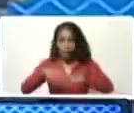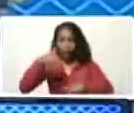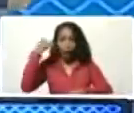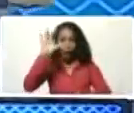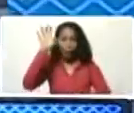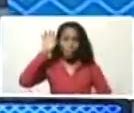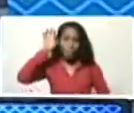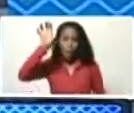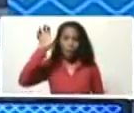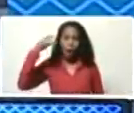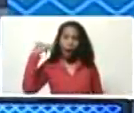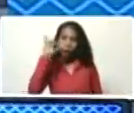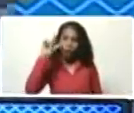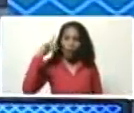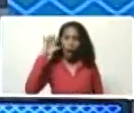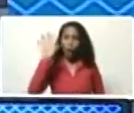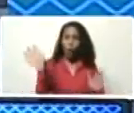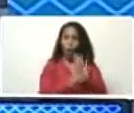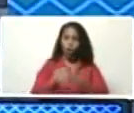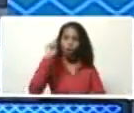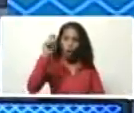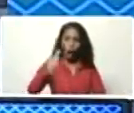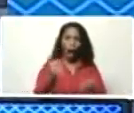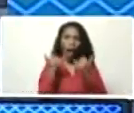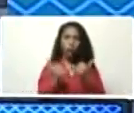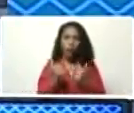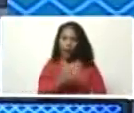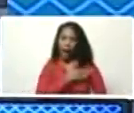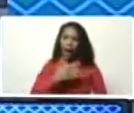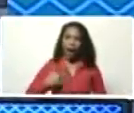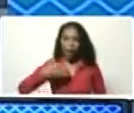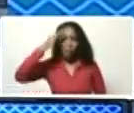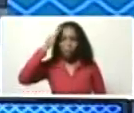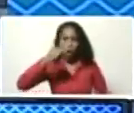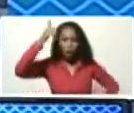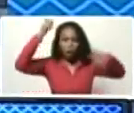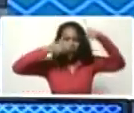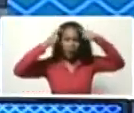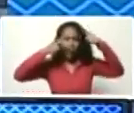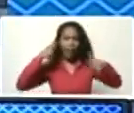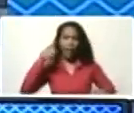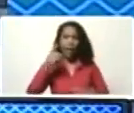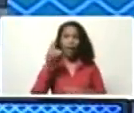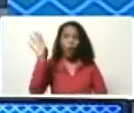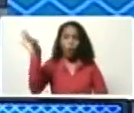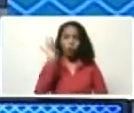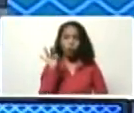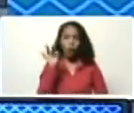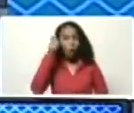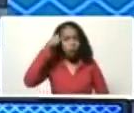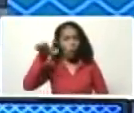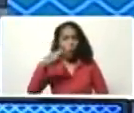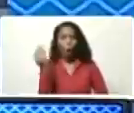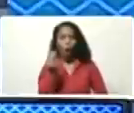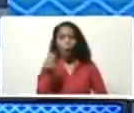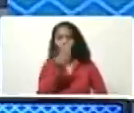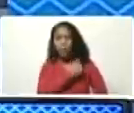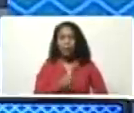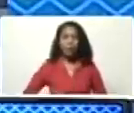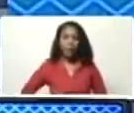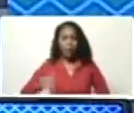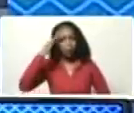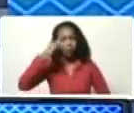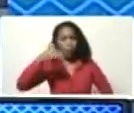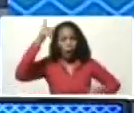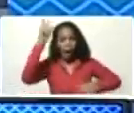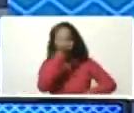patria, aquí hay constitución vigente y queremos al comandante Hugo Chávez, que lo eligió el pueblo como presidente y comandante en jefe. Y